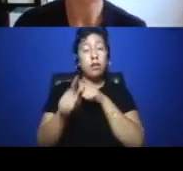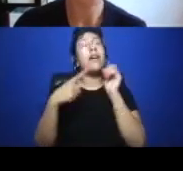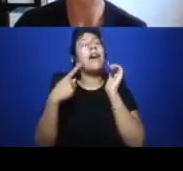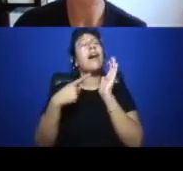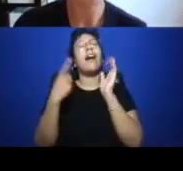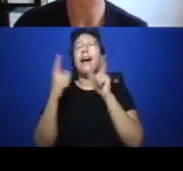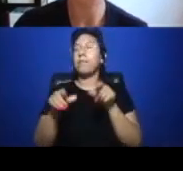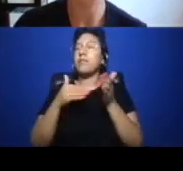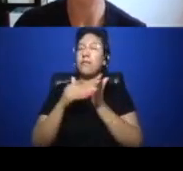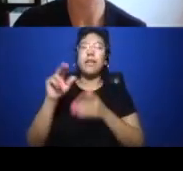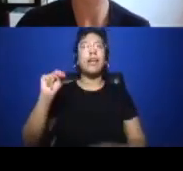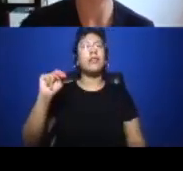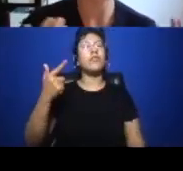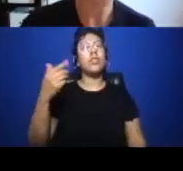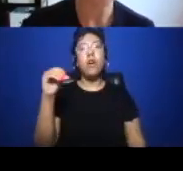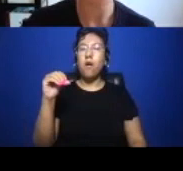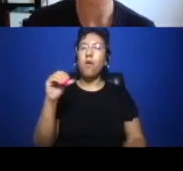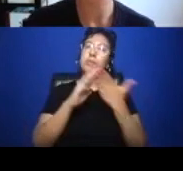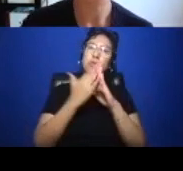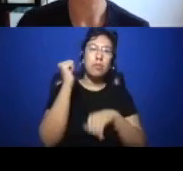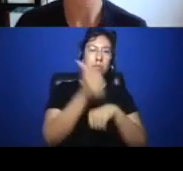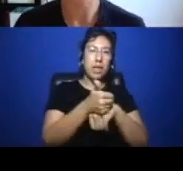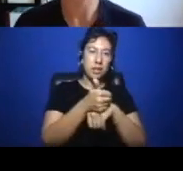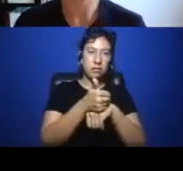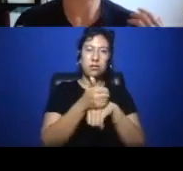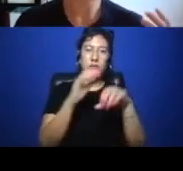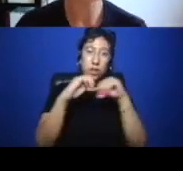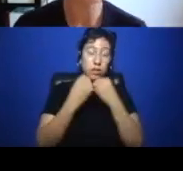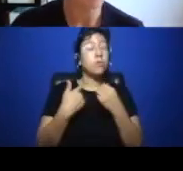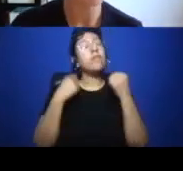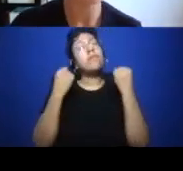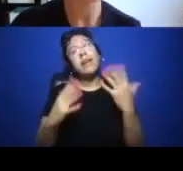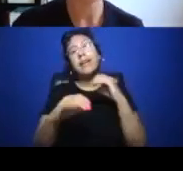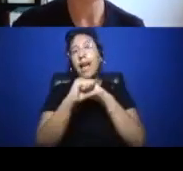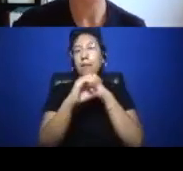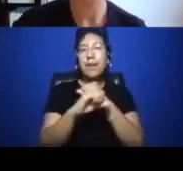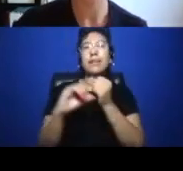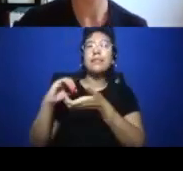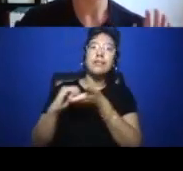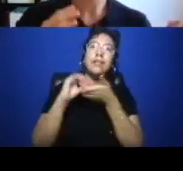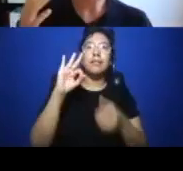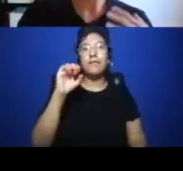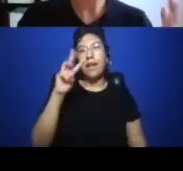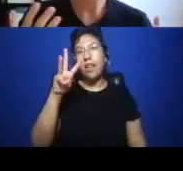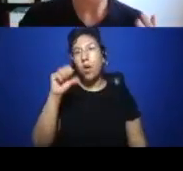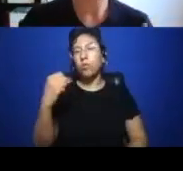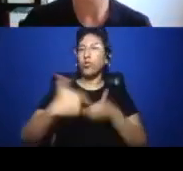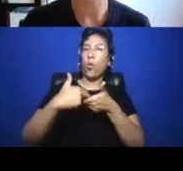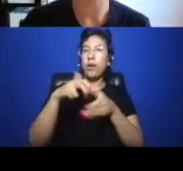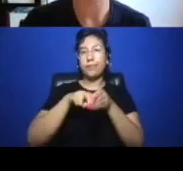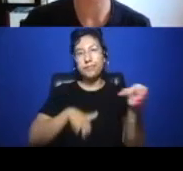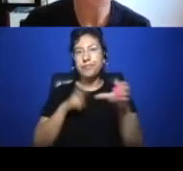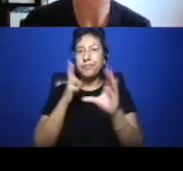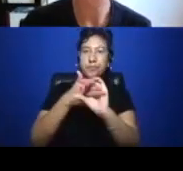Muchas cosas que suceden en organizaciones de base comunitaria es que tenemos campañas, tenemos becarios que vienen para diferentes